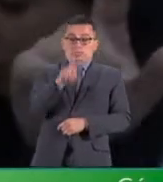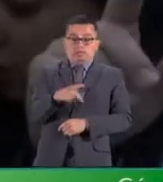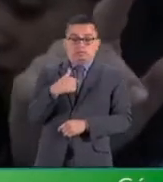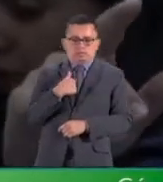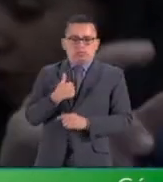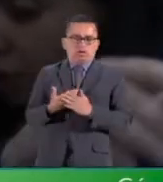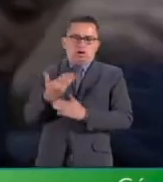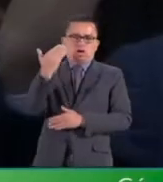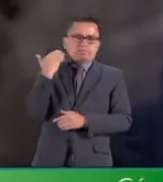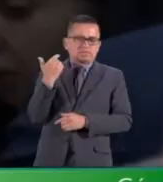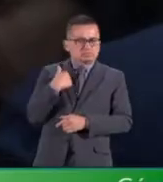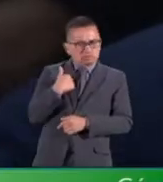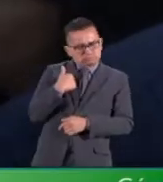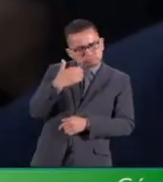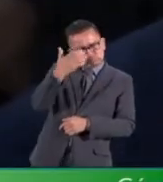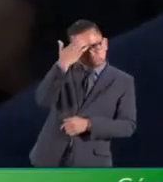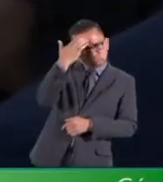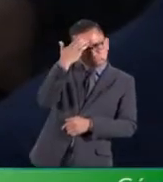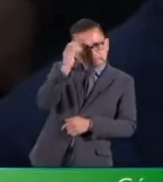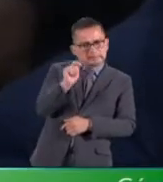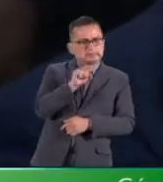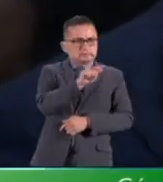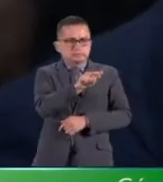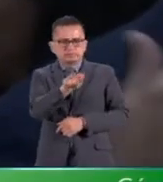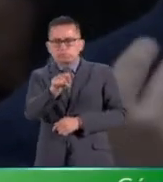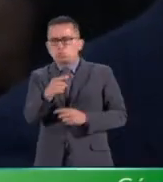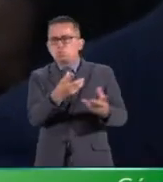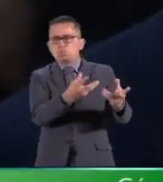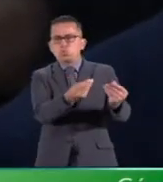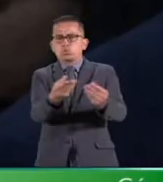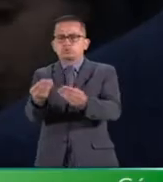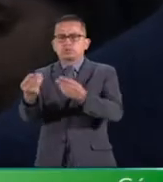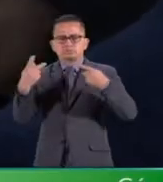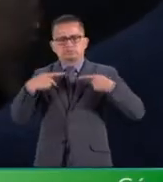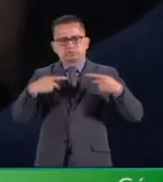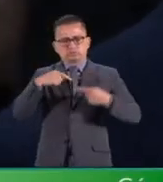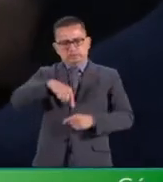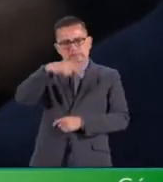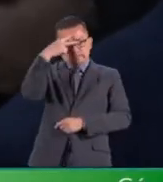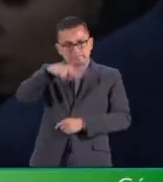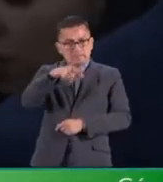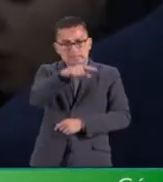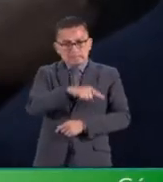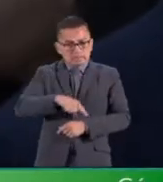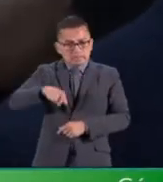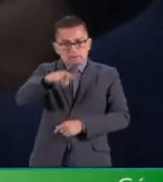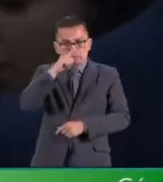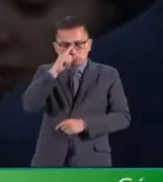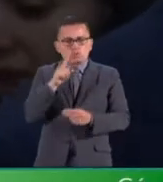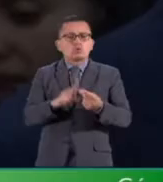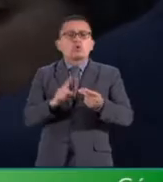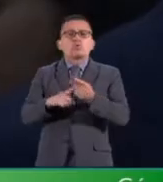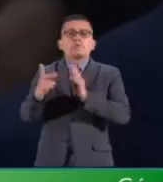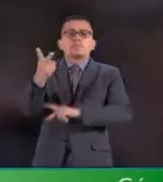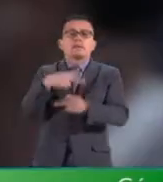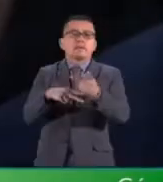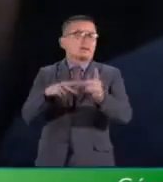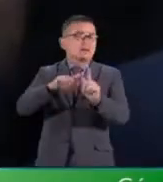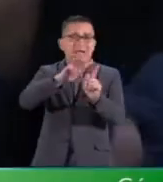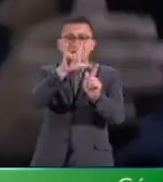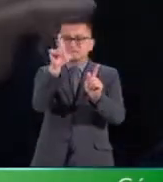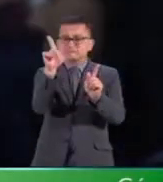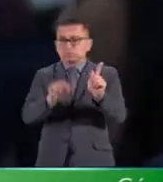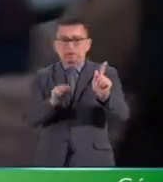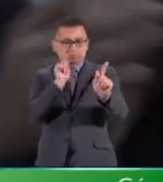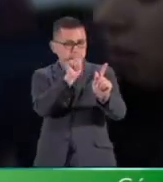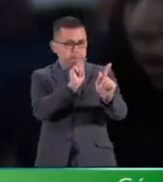tocó conocer a decenas de mexicanas y mexicanos provenientes de todos los rincones del país